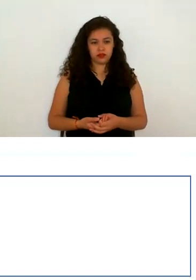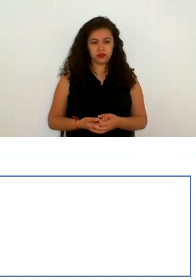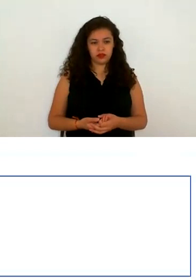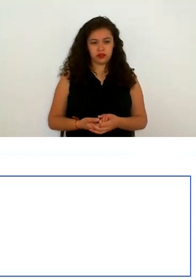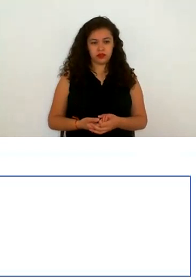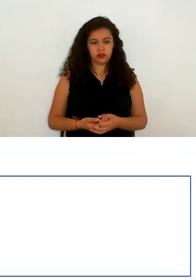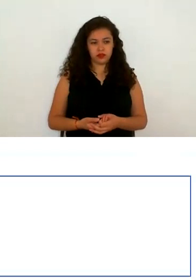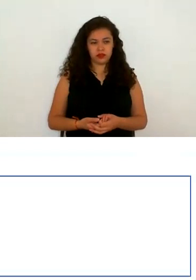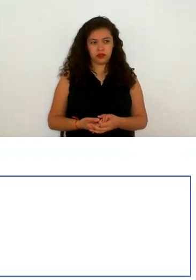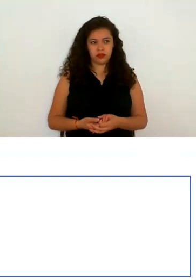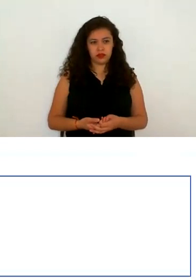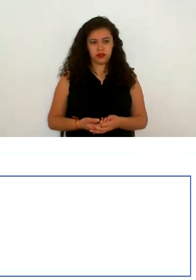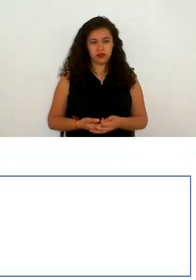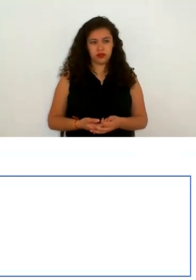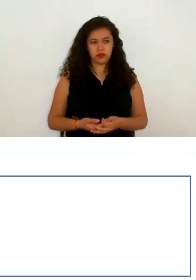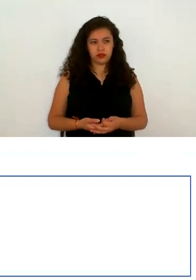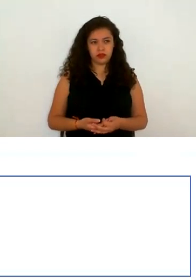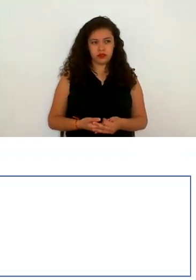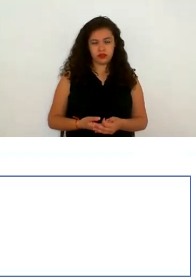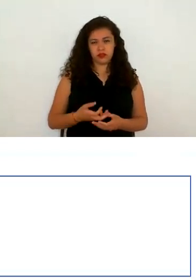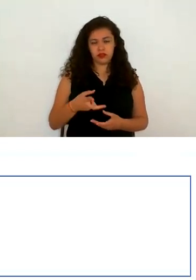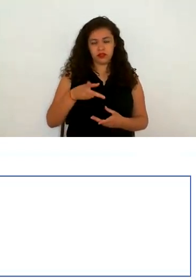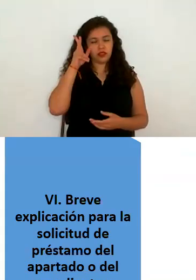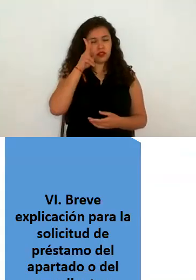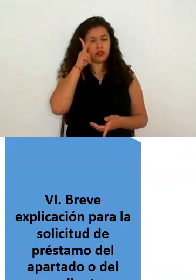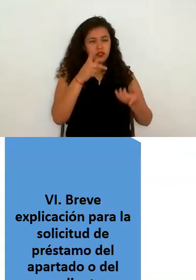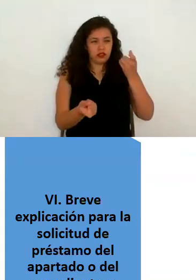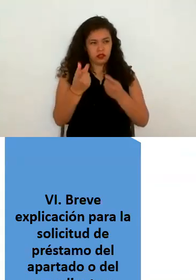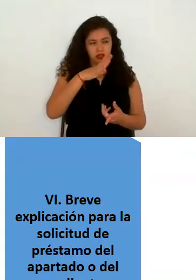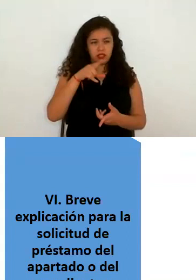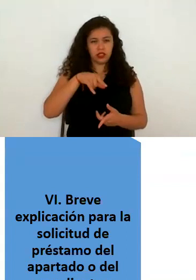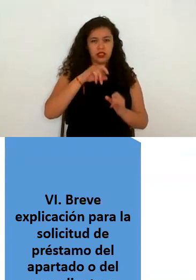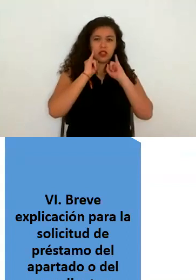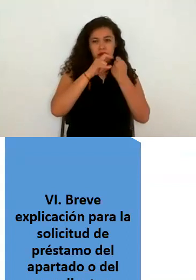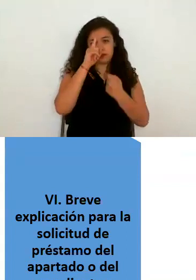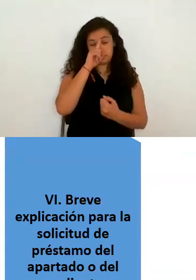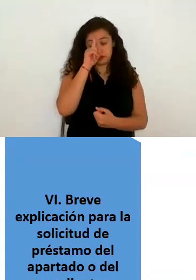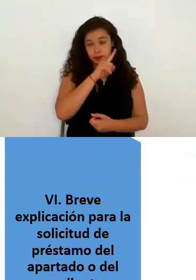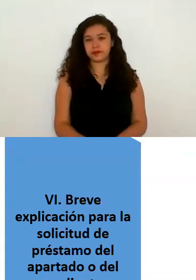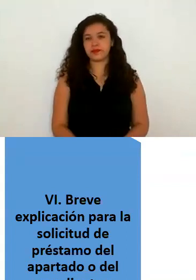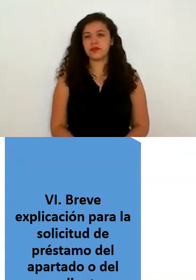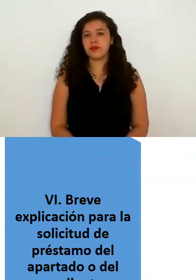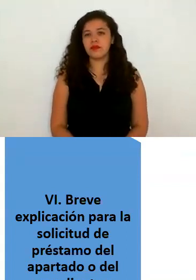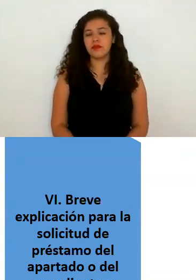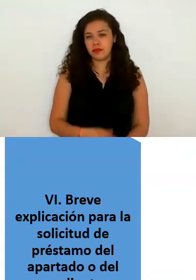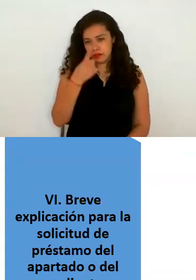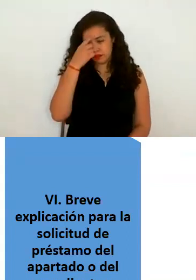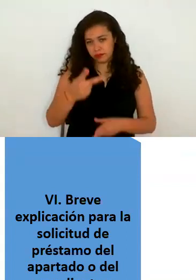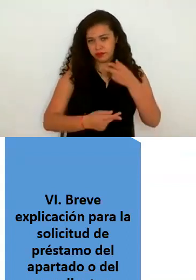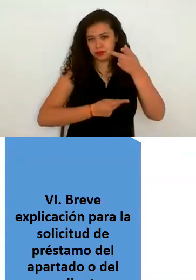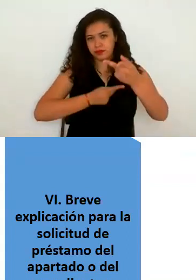Entonces, bueno, esas son algunas sugerencias que hace la Junta. Y referente a los